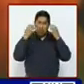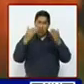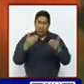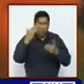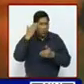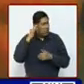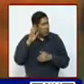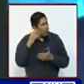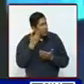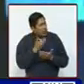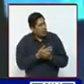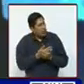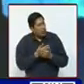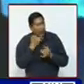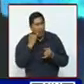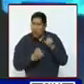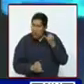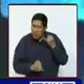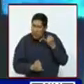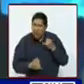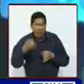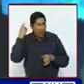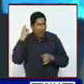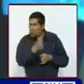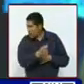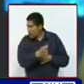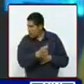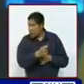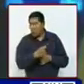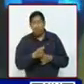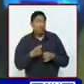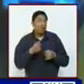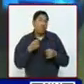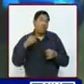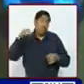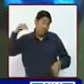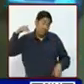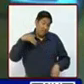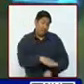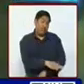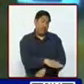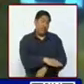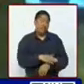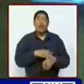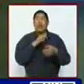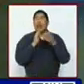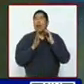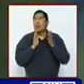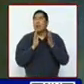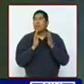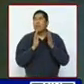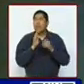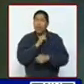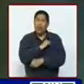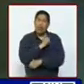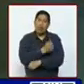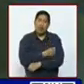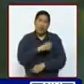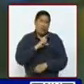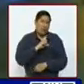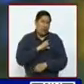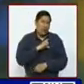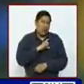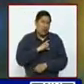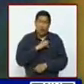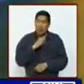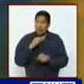va a llegar a su destino? Este tema de la velocidad sin necesidad y en pendiente. Hemos hablado con autoridades de tránsito,